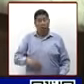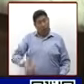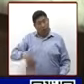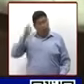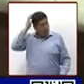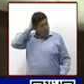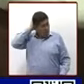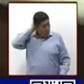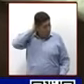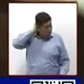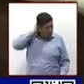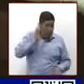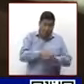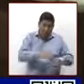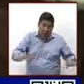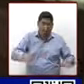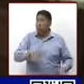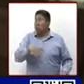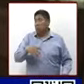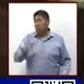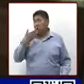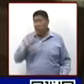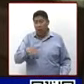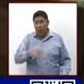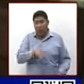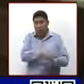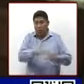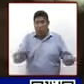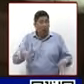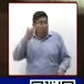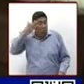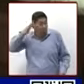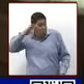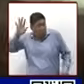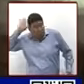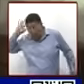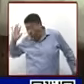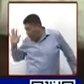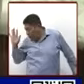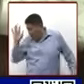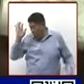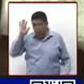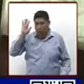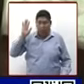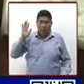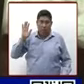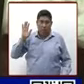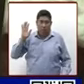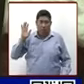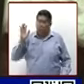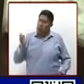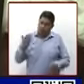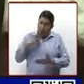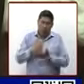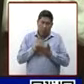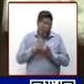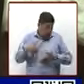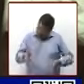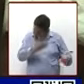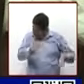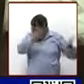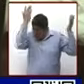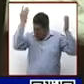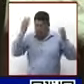encuentra ella en el piso y toda mal, botada, y le dice, no sé qué tendrá. Ayúdame, acompáñame. No, pues llévale